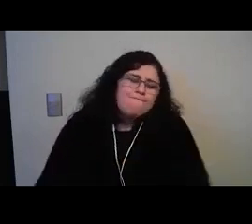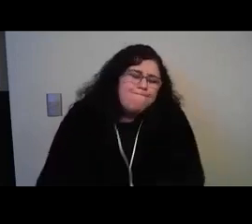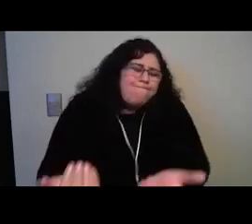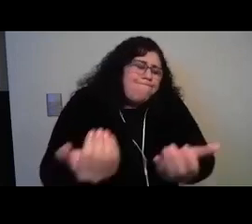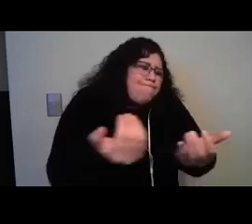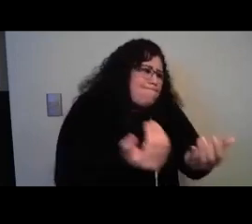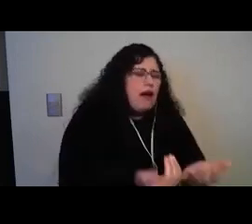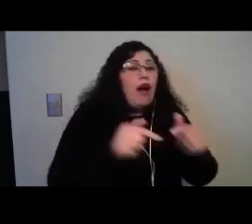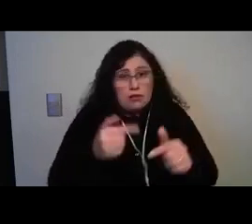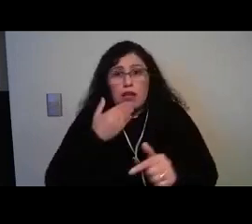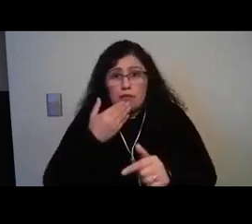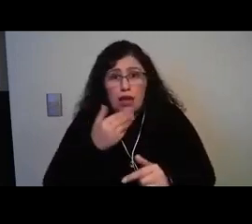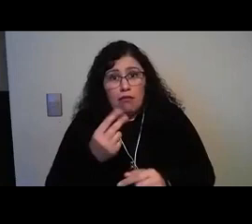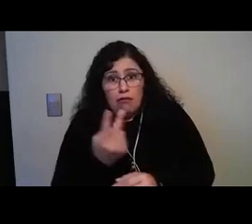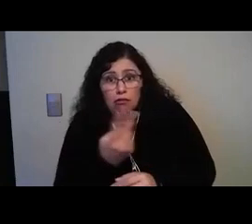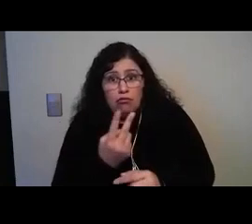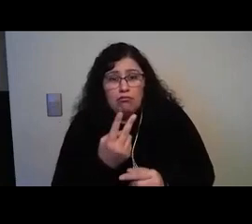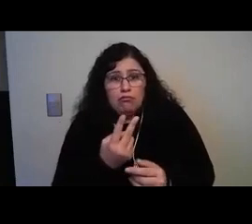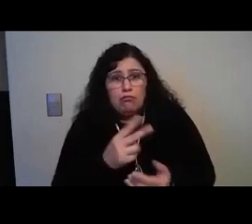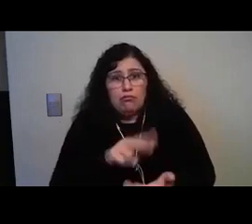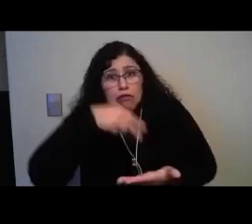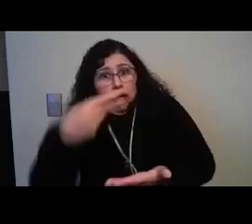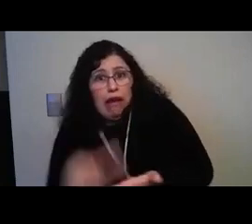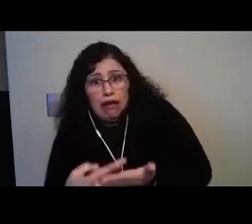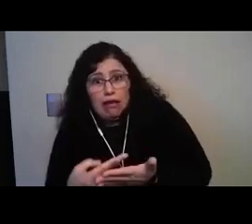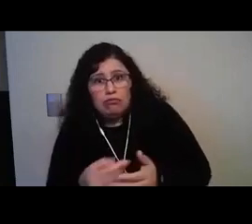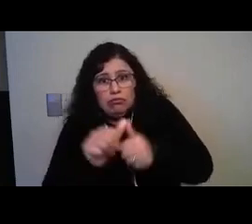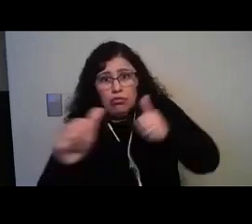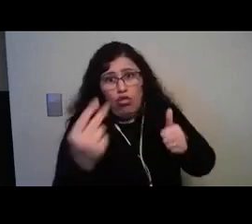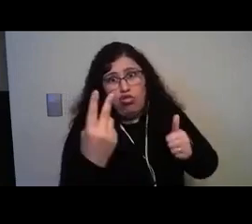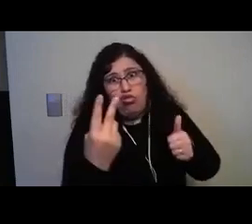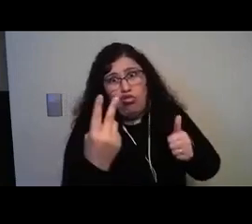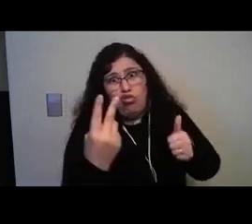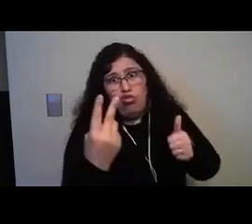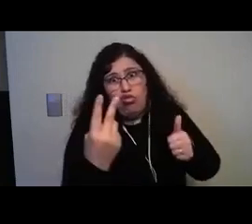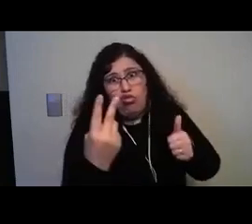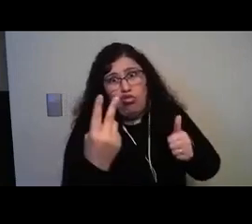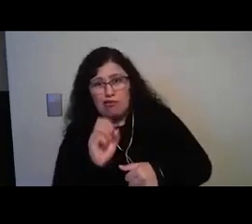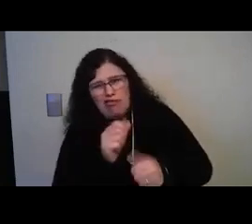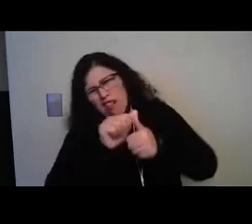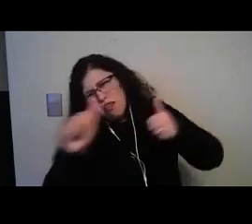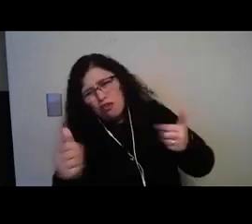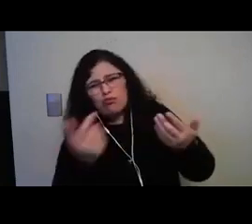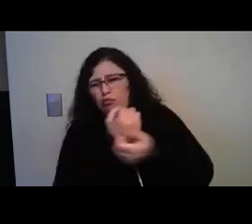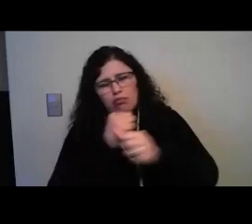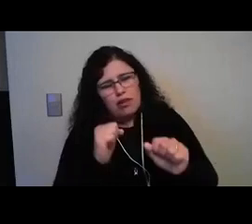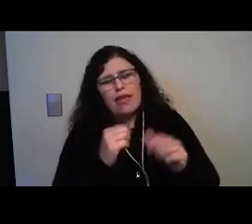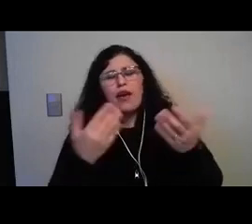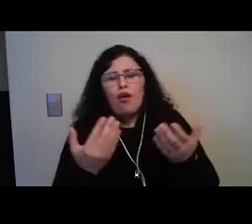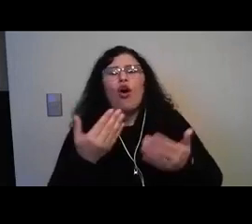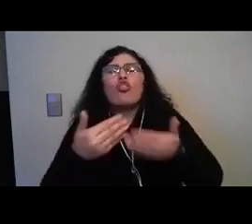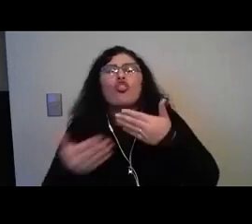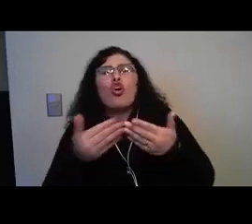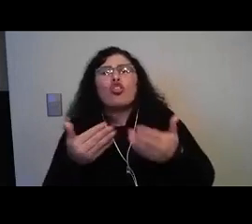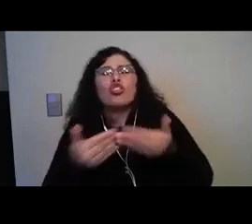puede significar que el paciente se caiga efectivamente en 2 metros, ¿ya? Entonces, la silla de rueda o el dispositivo donde usted lo va a